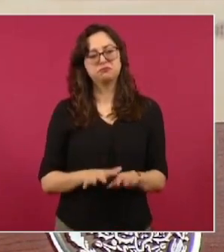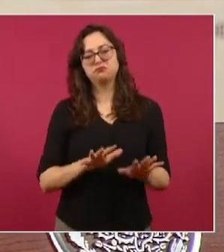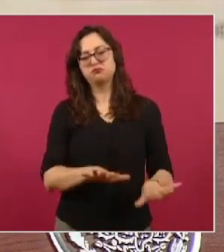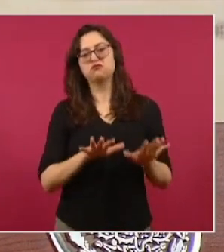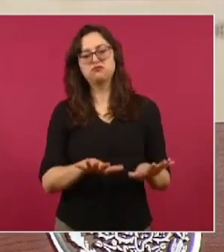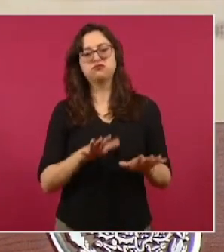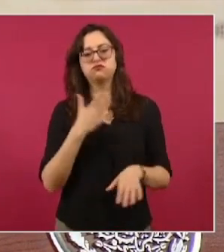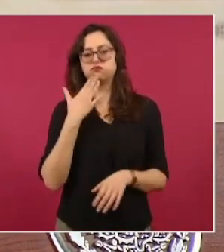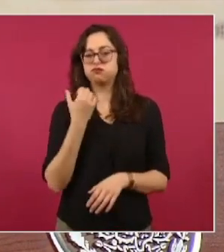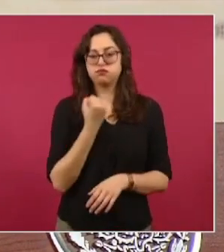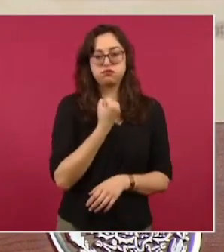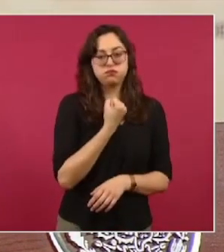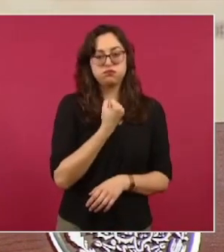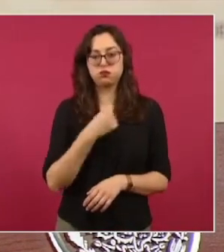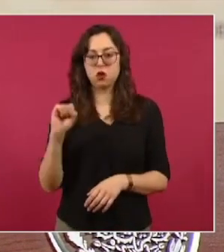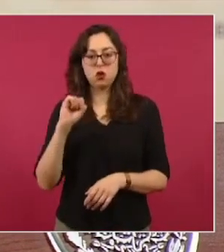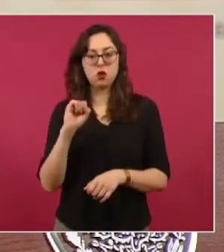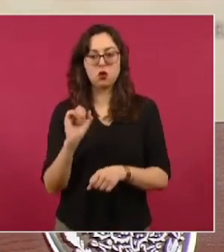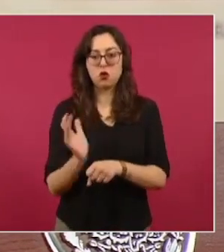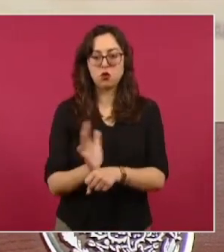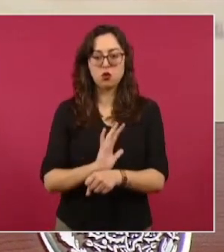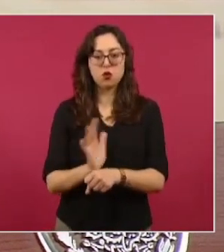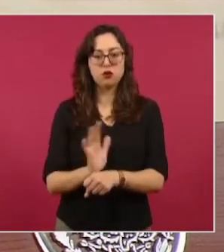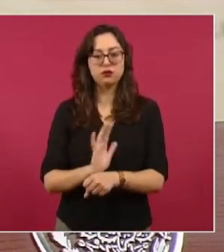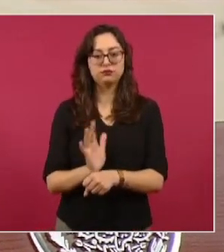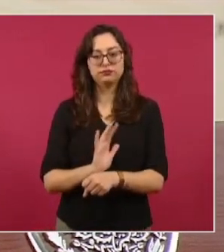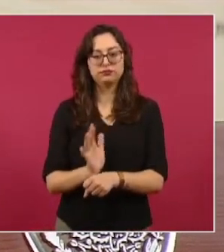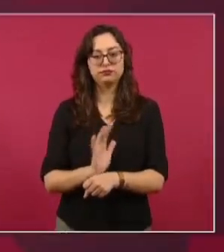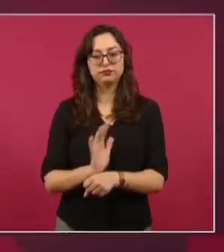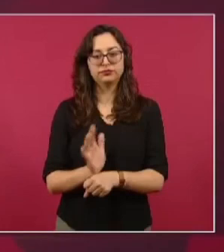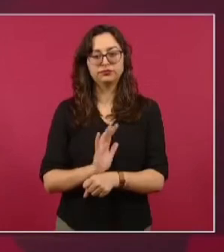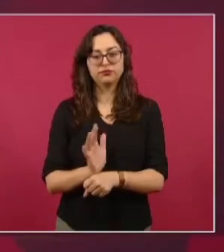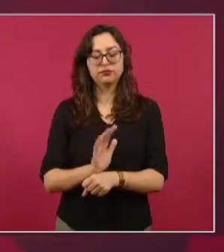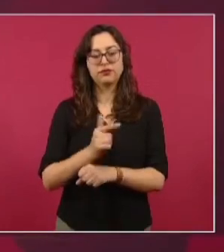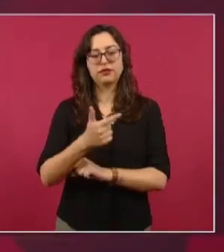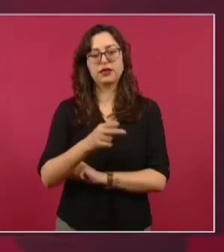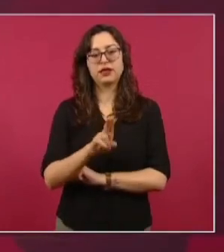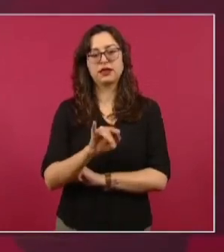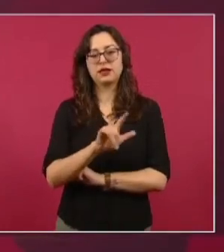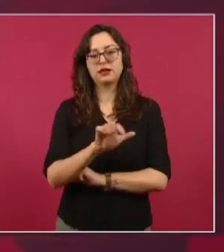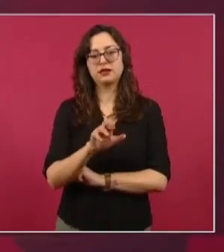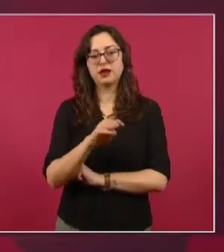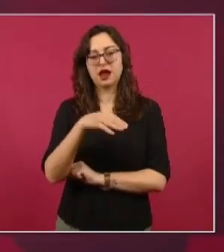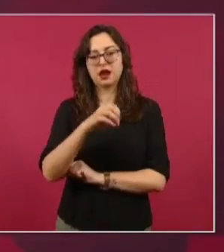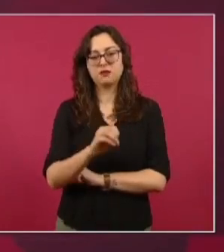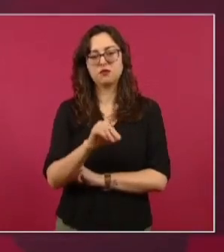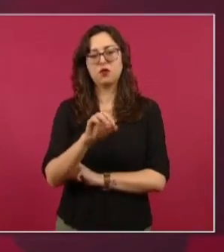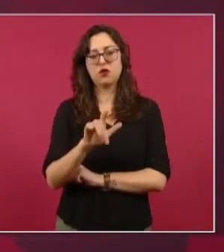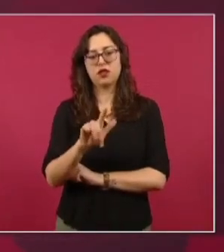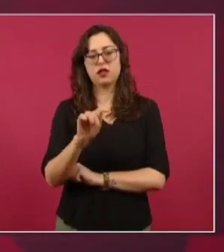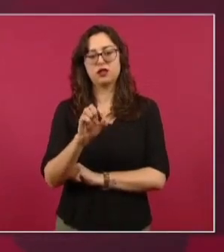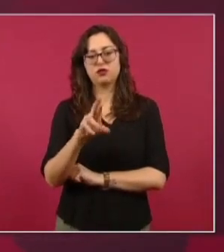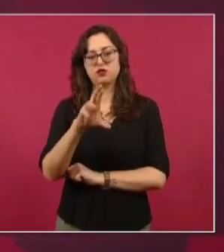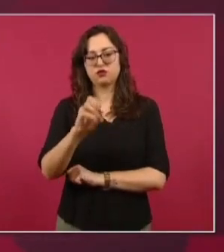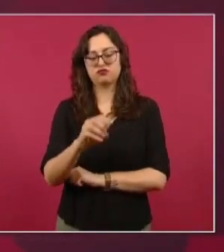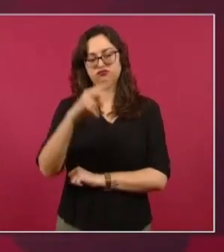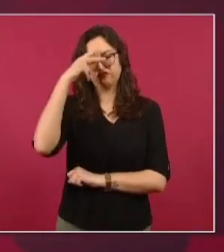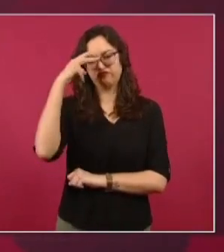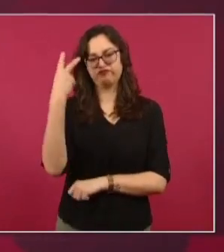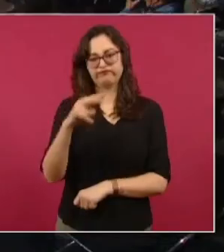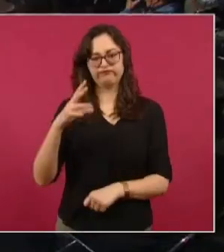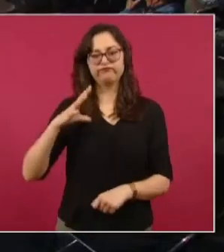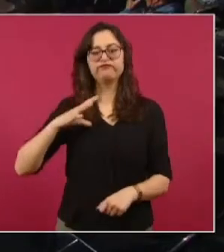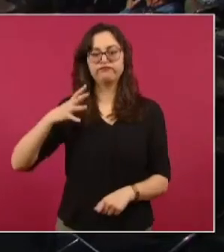excepcional cineasta, Guillermo del Toro. Es un orgullo para México.